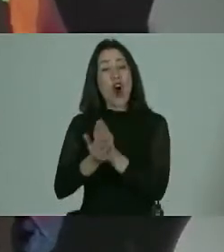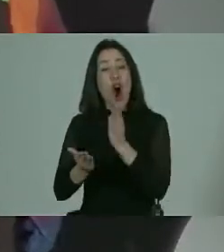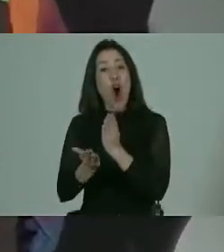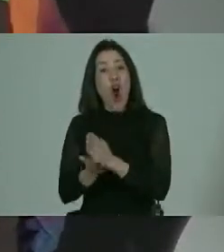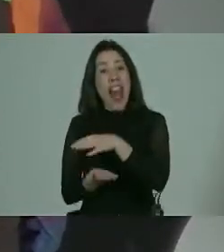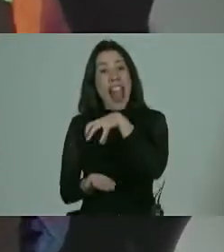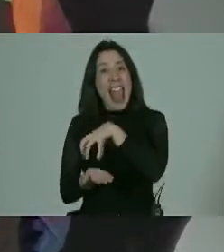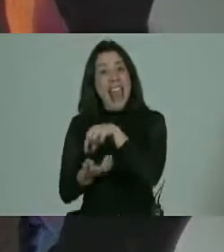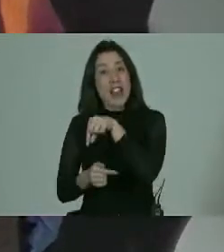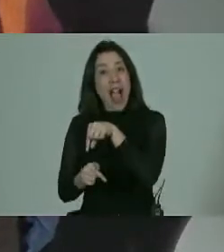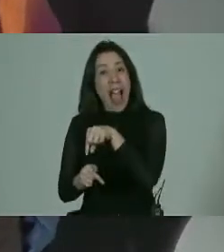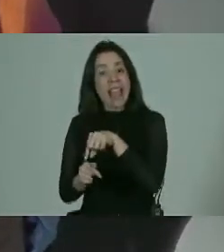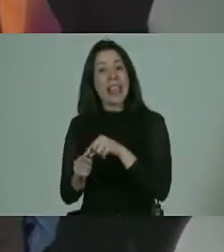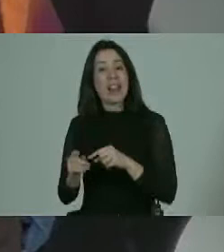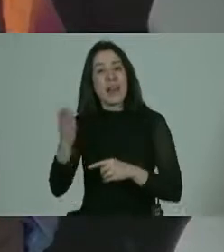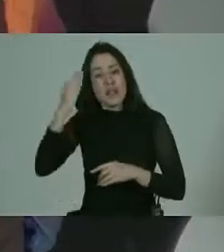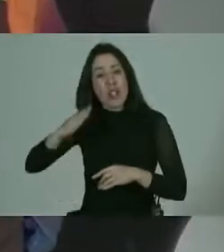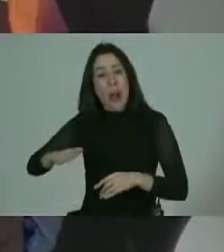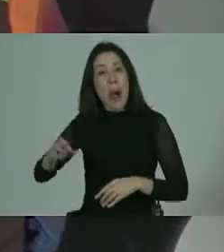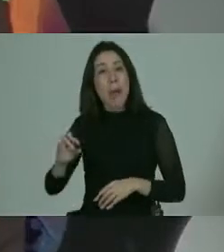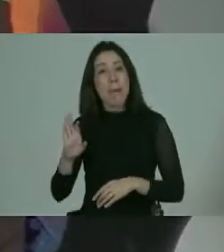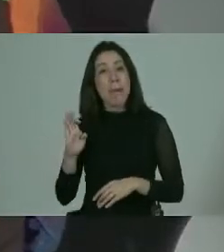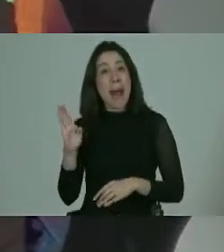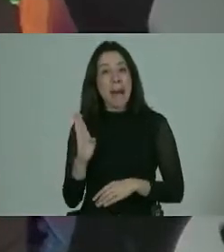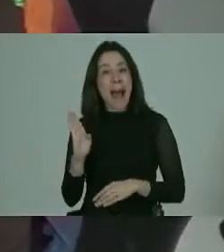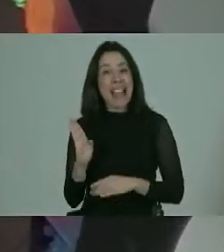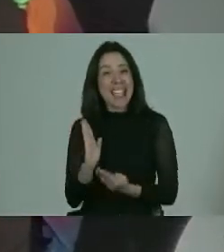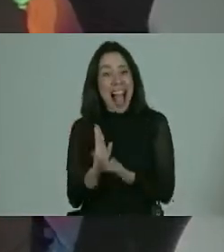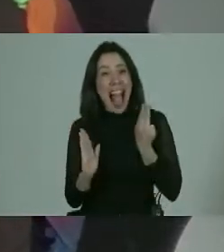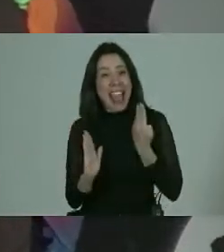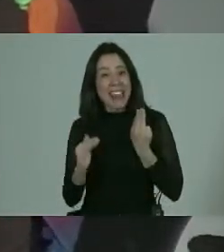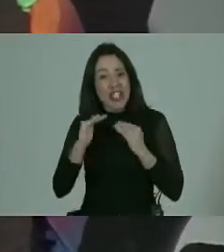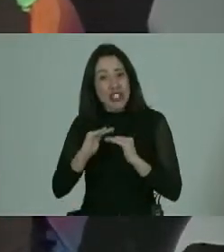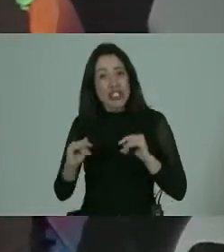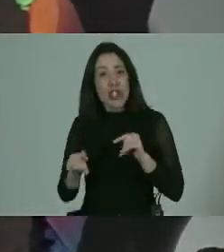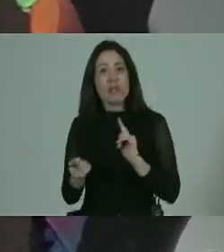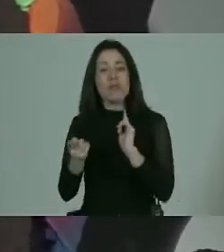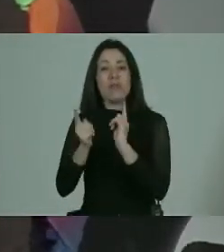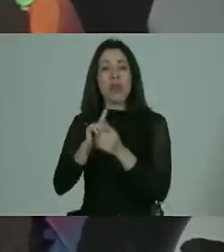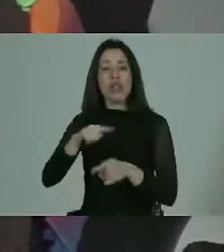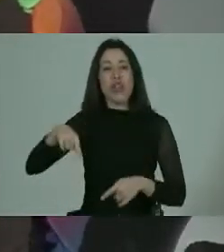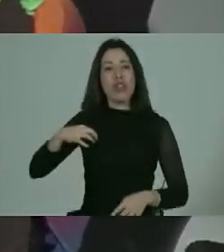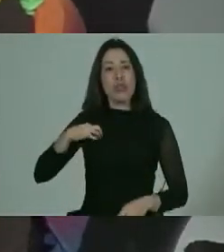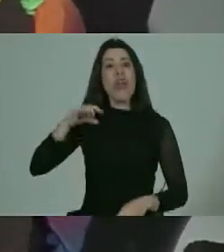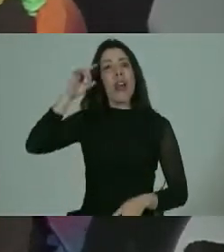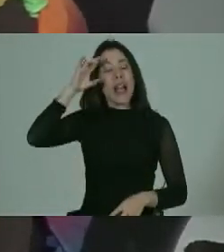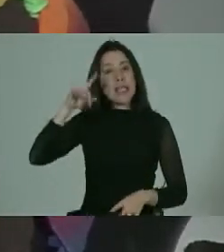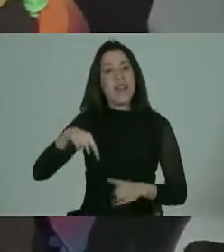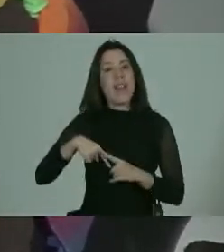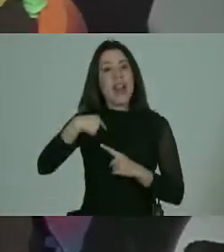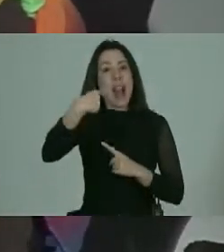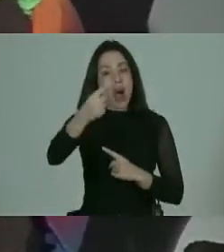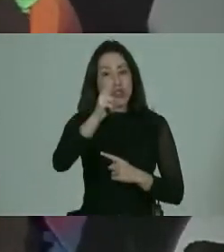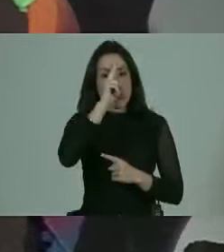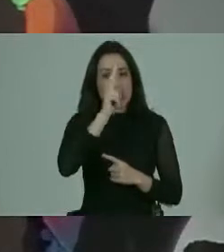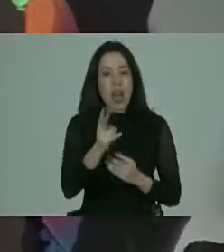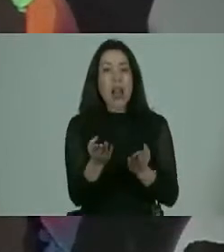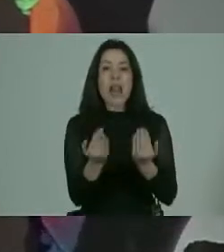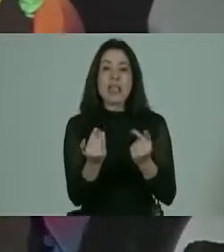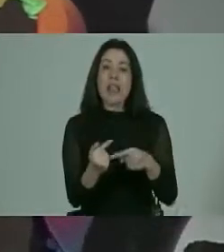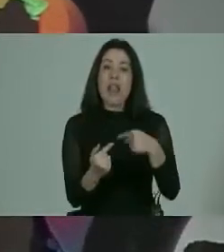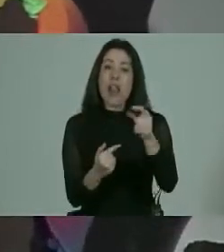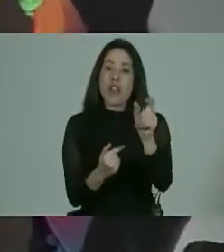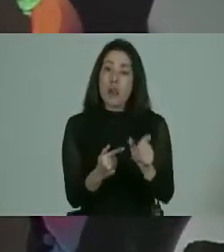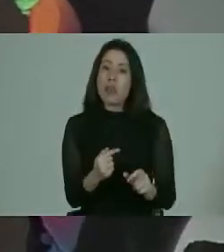exactas de la pre básica podemos ir desde para que vamos generando ciudadanos conscientes del otro conscientes de las necesidades del otro